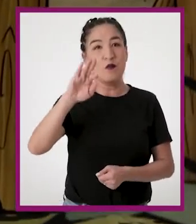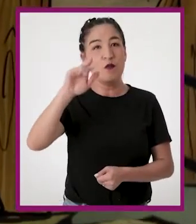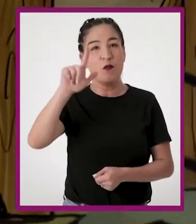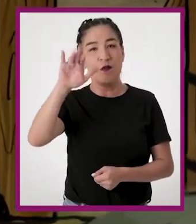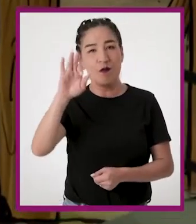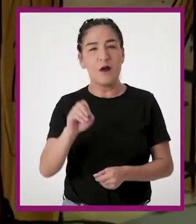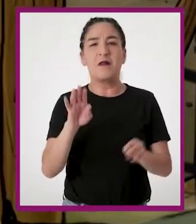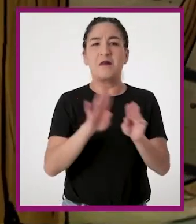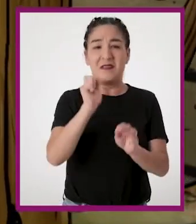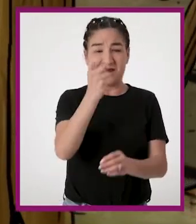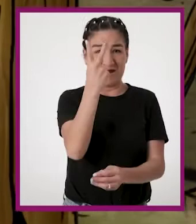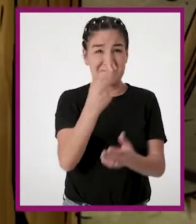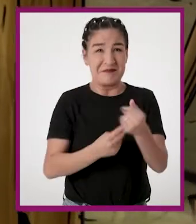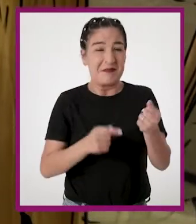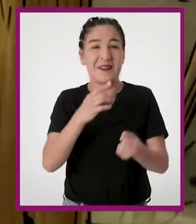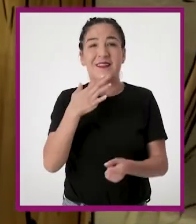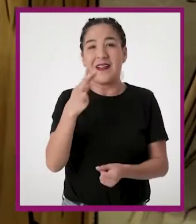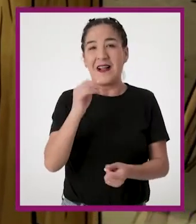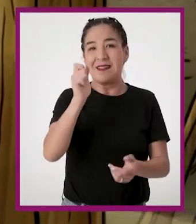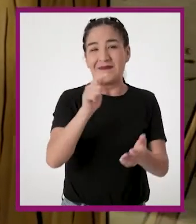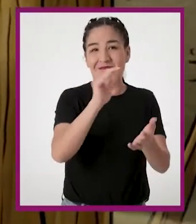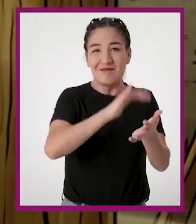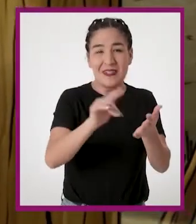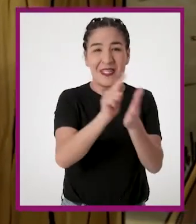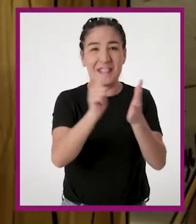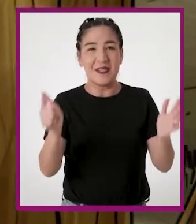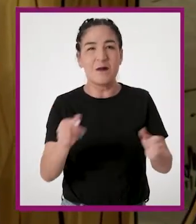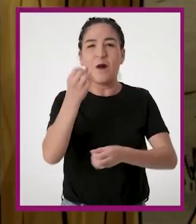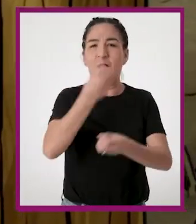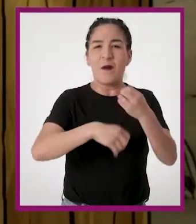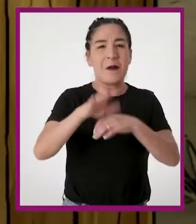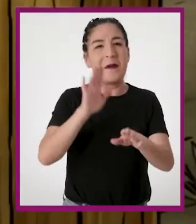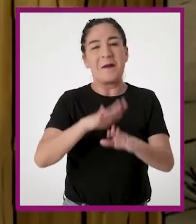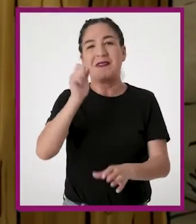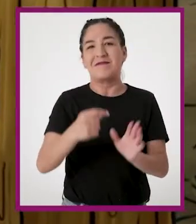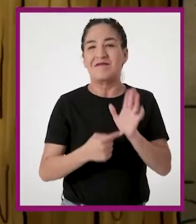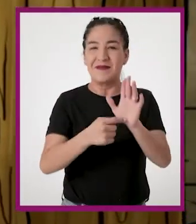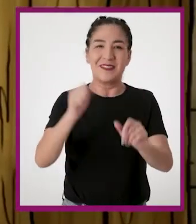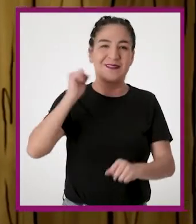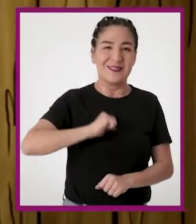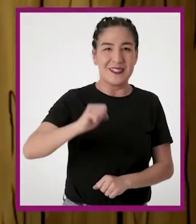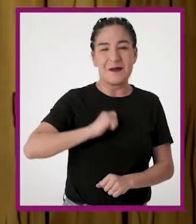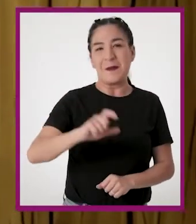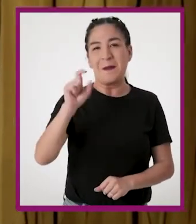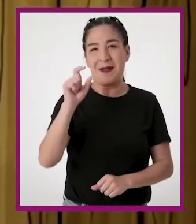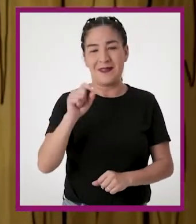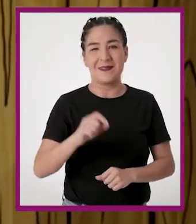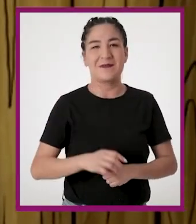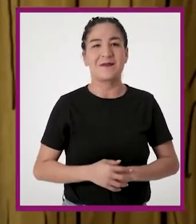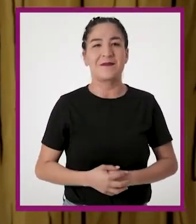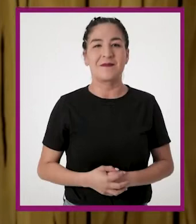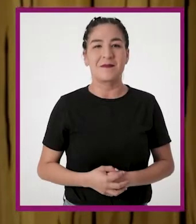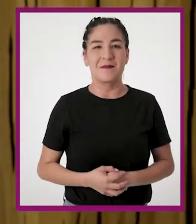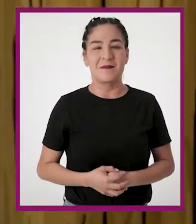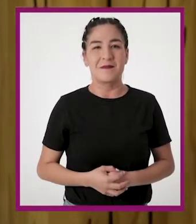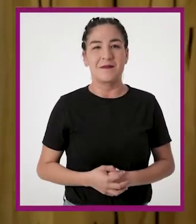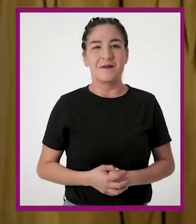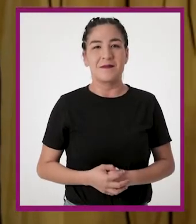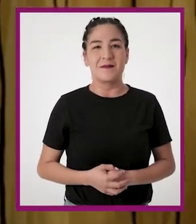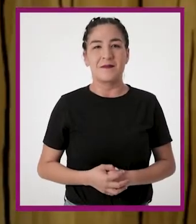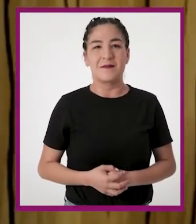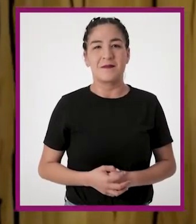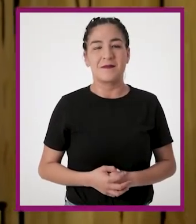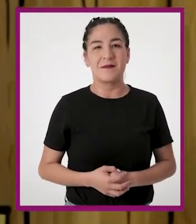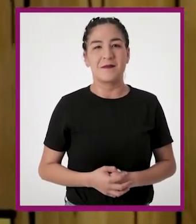logró edificar con tan solo 2 libros una de las obras más sólidas e influyentes del siglo XX.